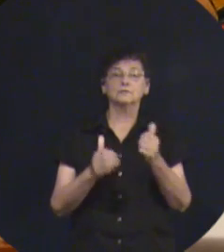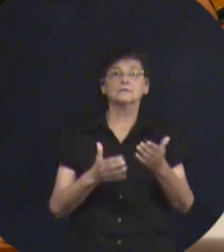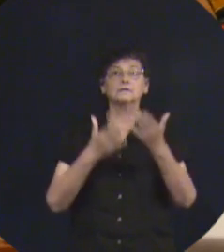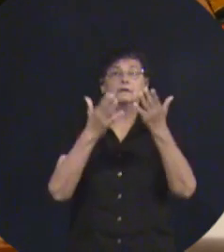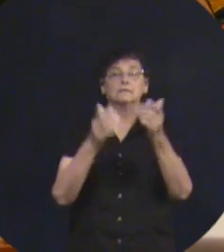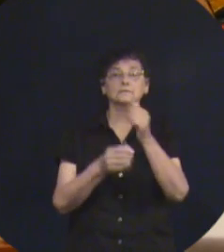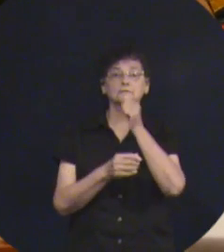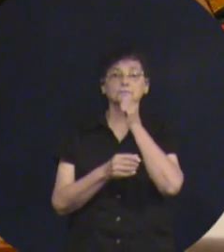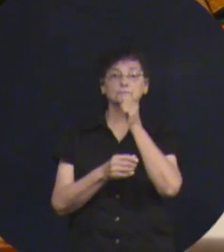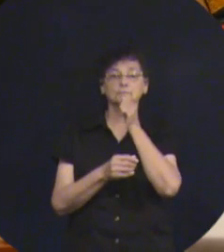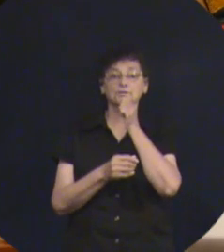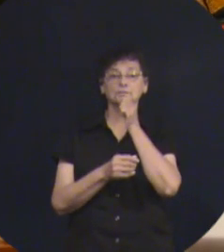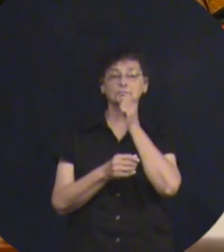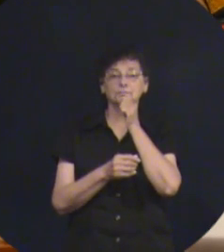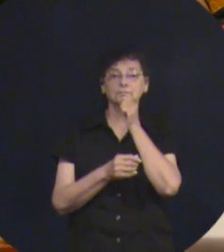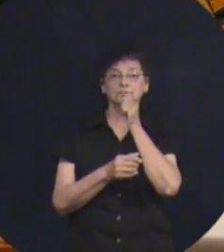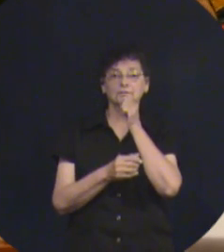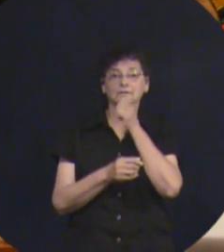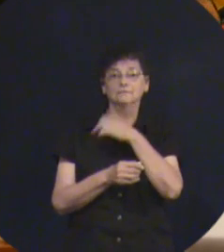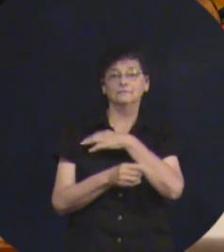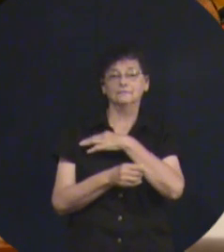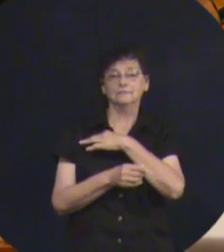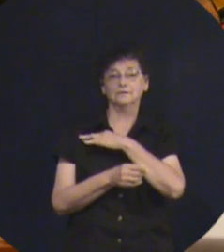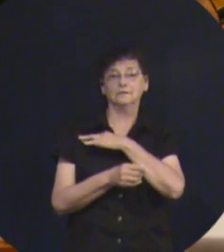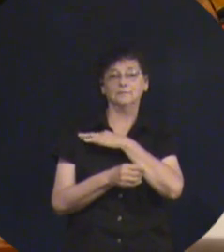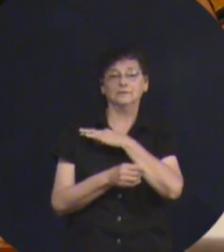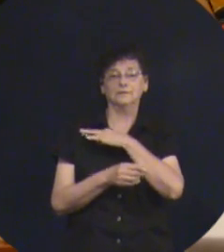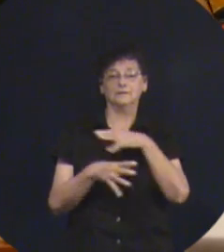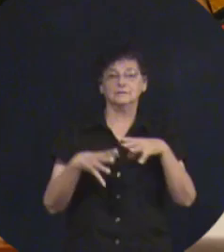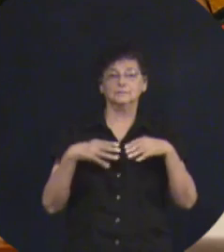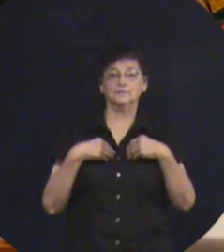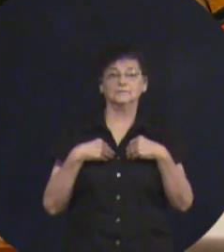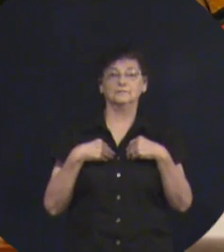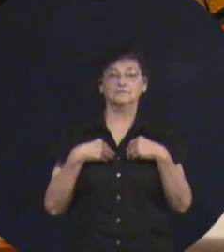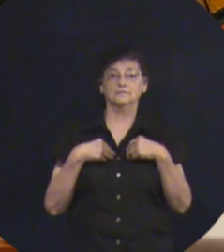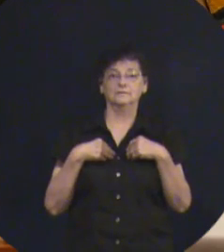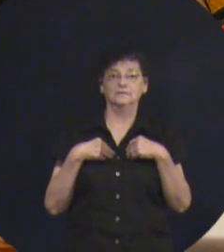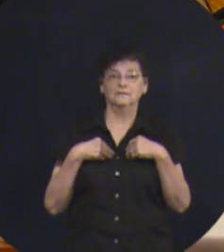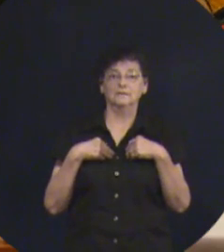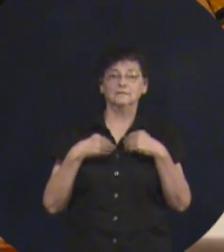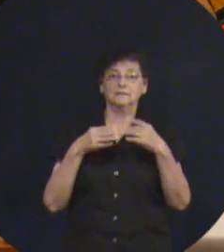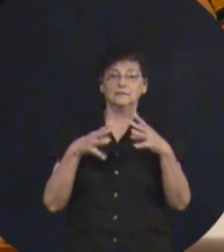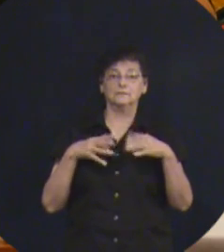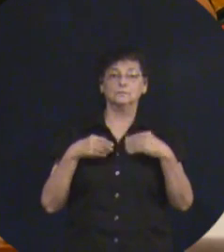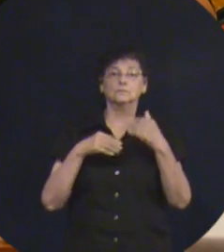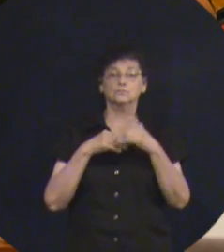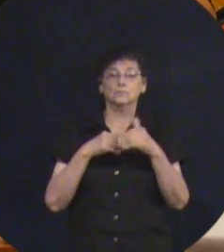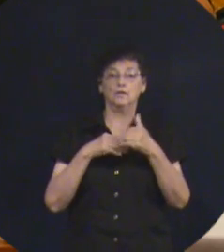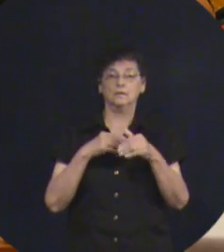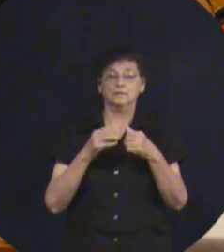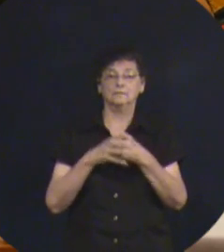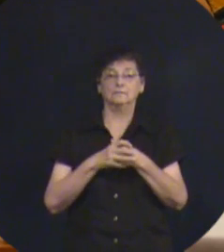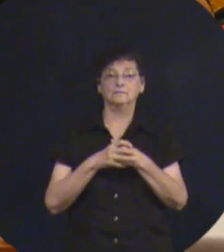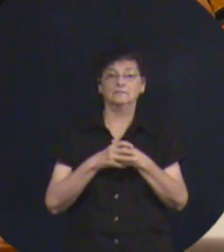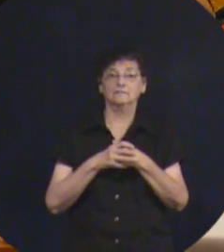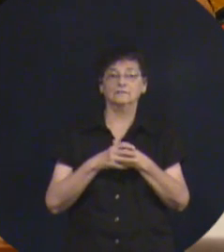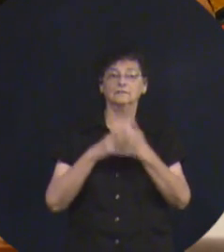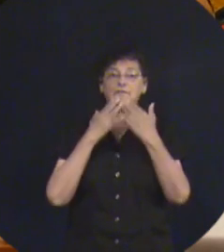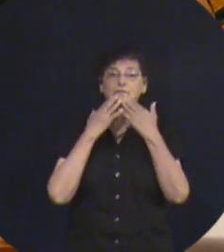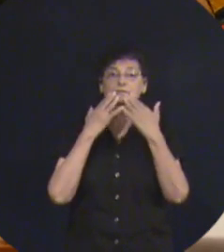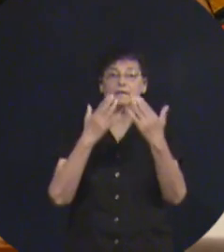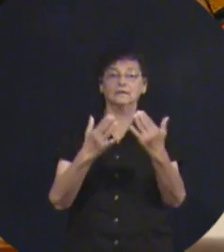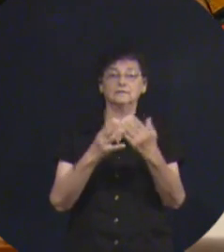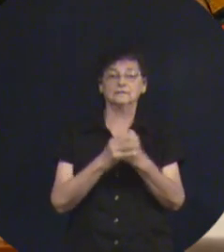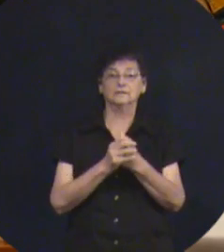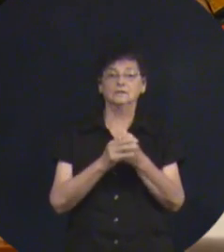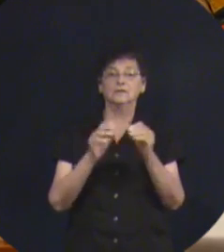iba a ser entregado a su pasión, voluntariamente aceptada, tomó pan. Dándote